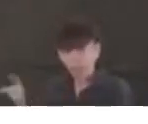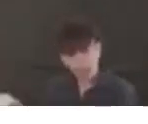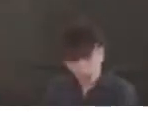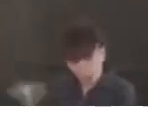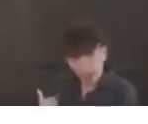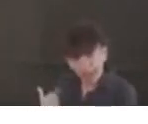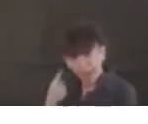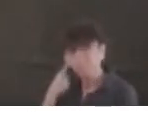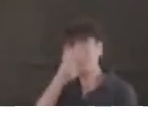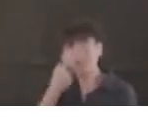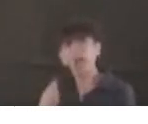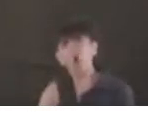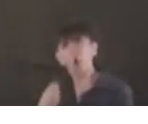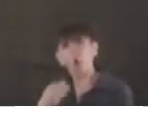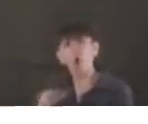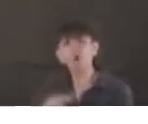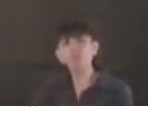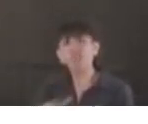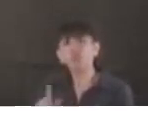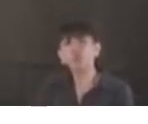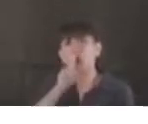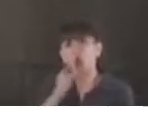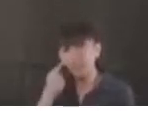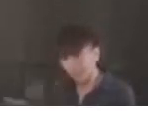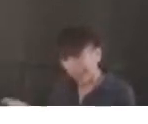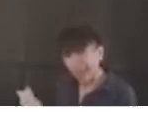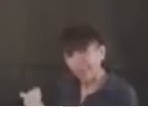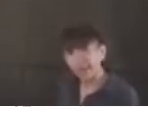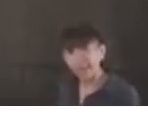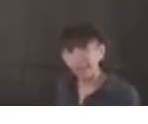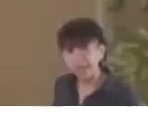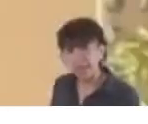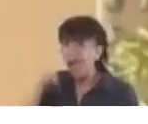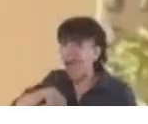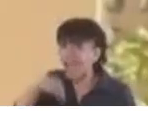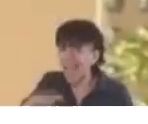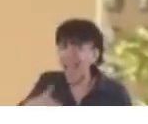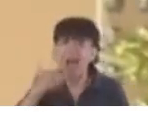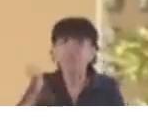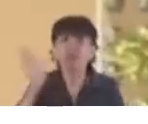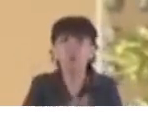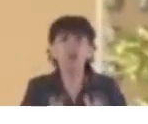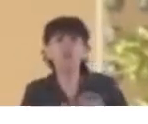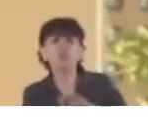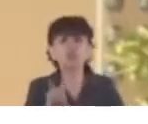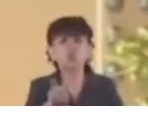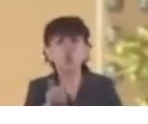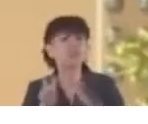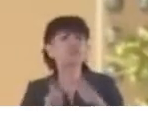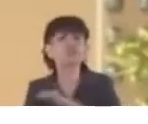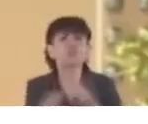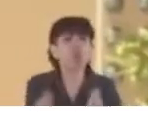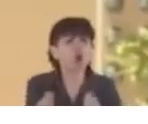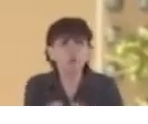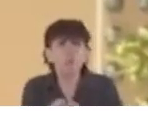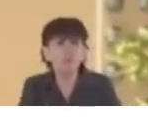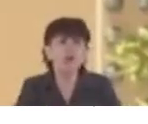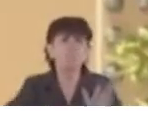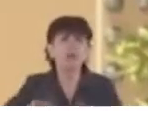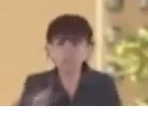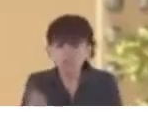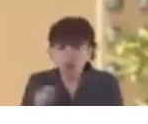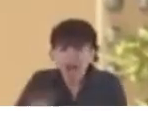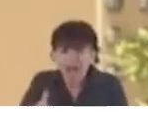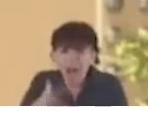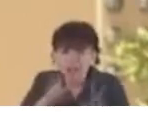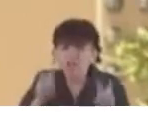cuestiones sigue a fondo con sus posturas. Digo, un Alberto Fernández se ha hecho más protagónico por sus cambios de postura. En el caso